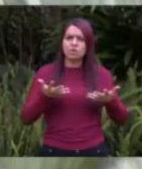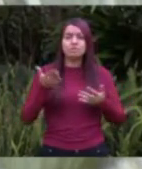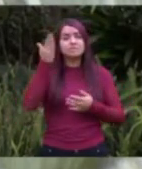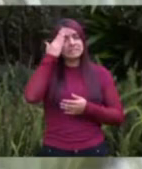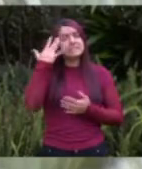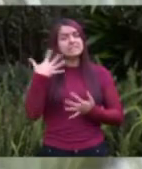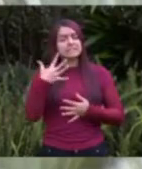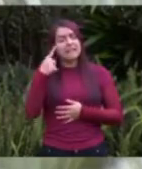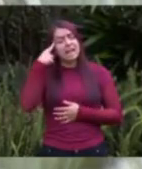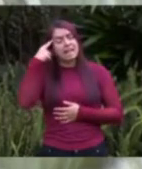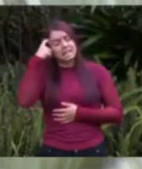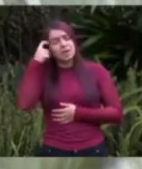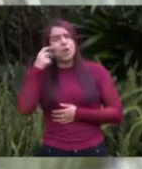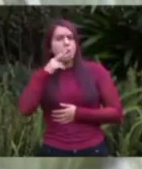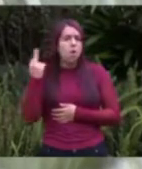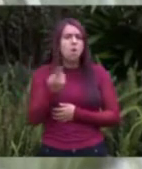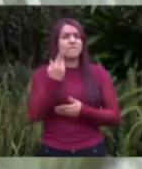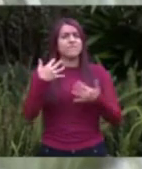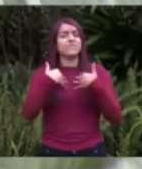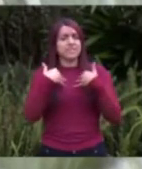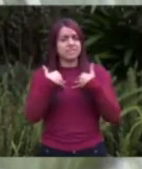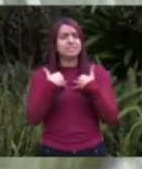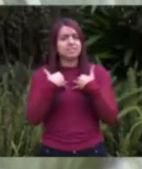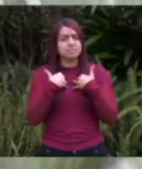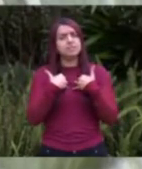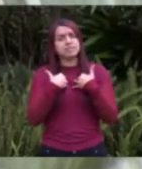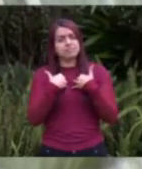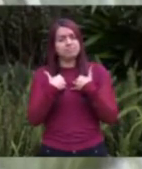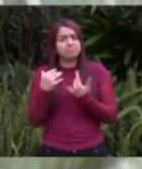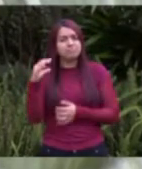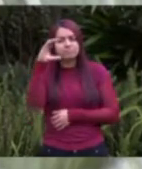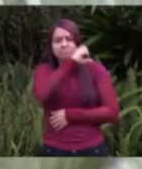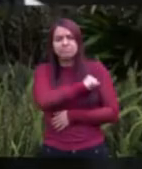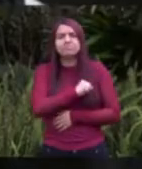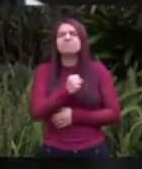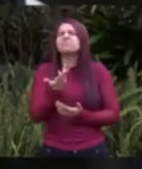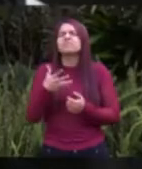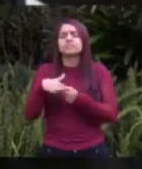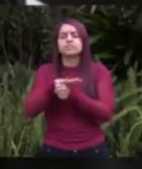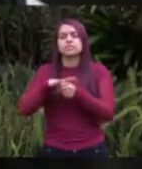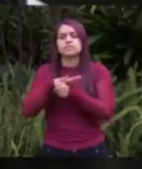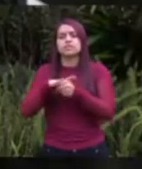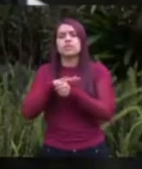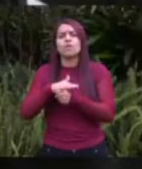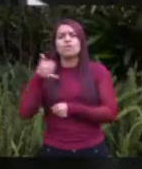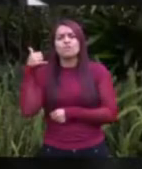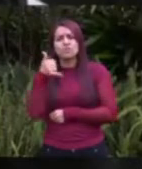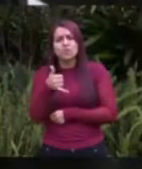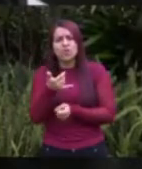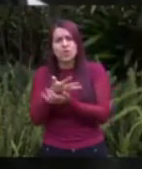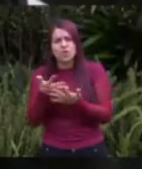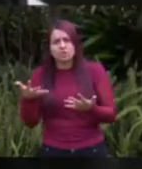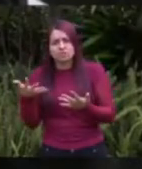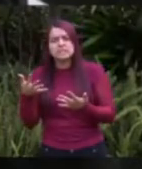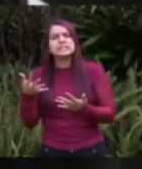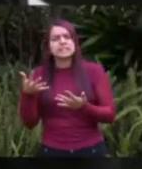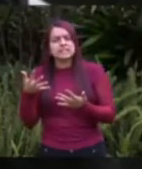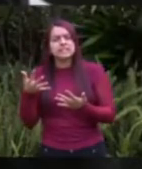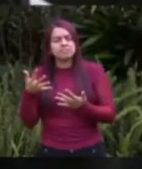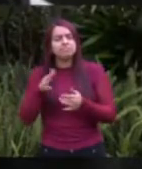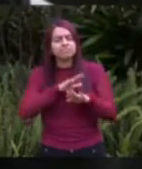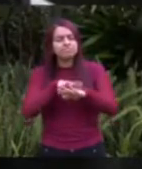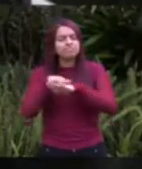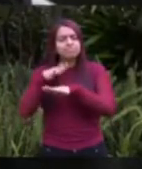victimización. Ese es el caso específico, por ejemplo, de la violencia sexual, que hoy lo reitero, la Procuraduría